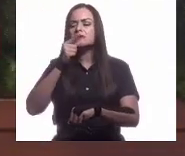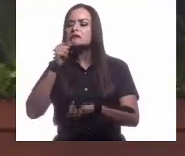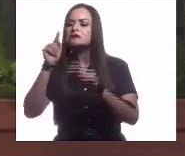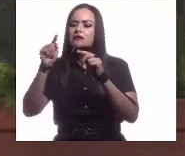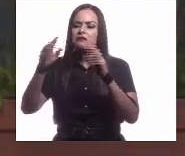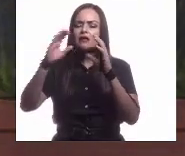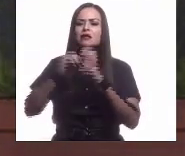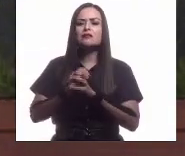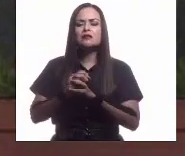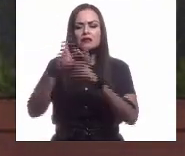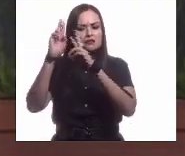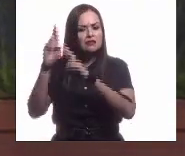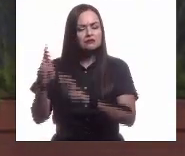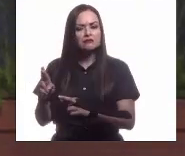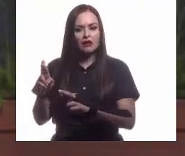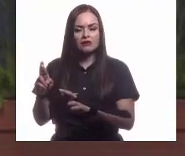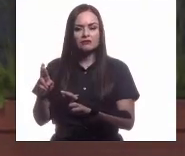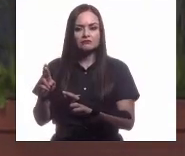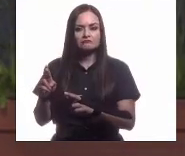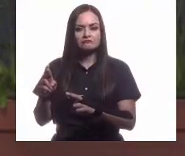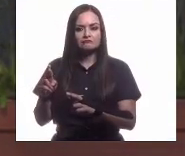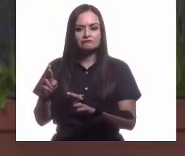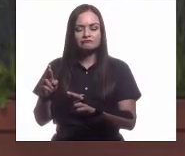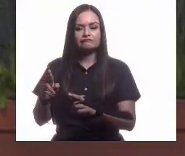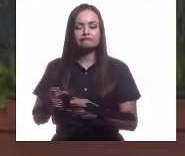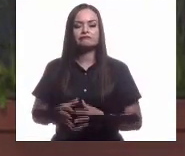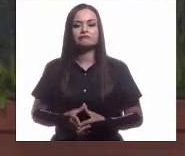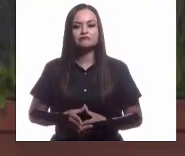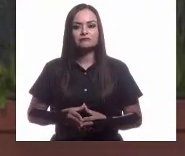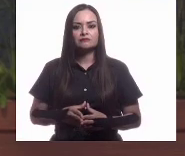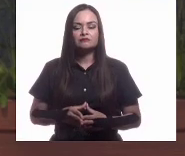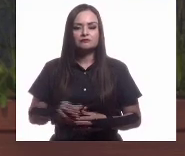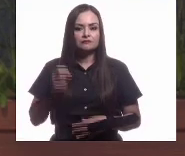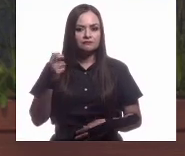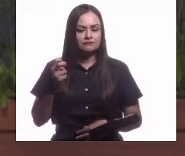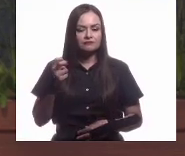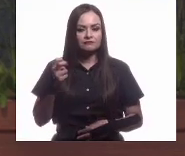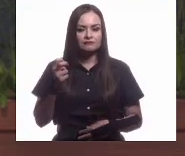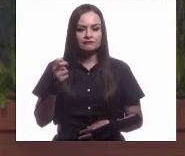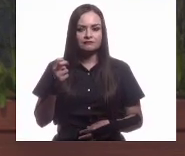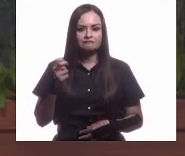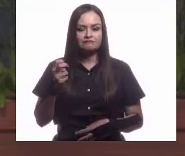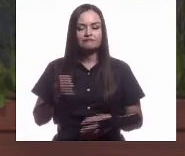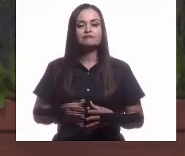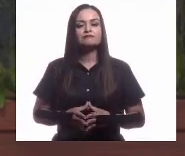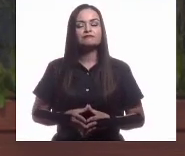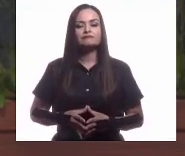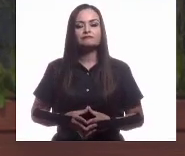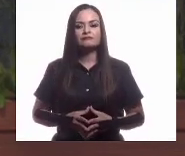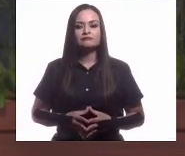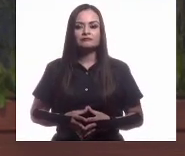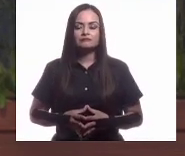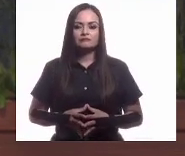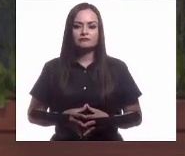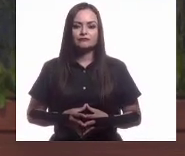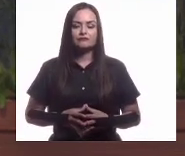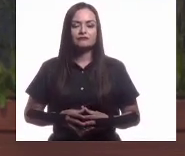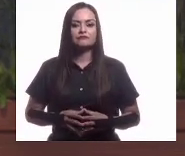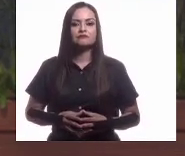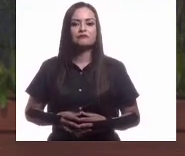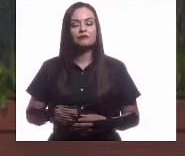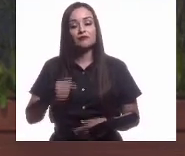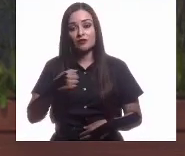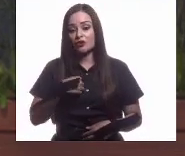que han logrado, por supuesto, recuperar la confianza de nosotros, la sociedad sudcaliforniana. Hoy he